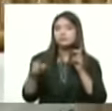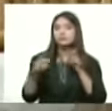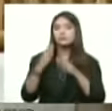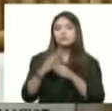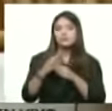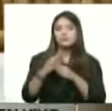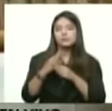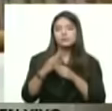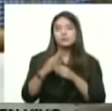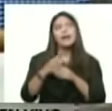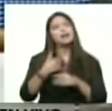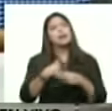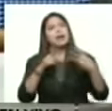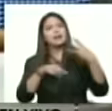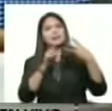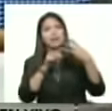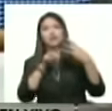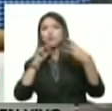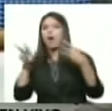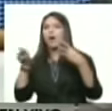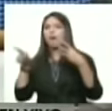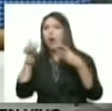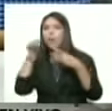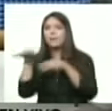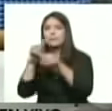El punto 3, yo estaba hablando con el ministro.